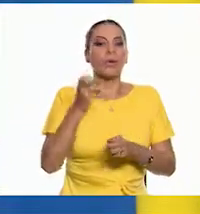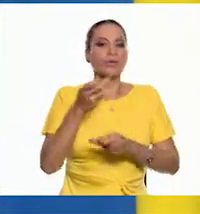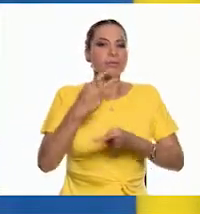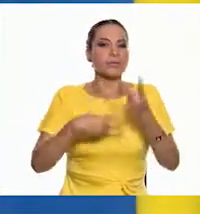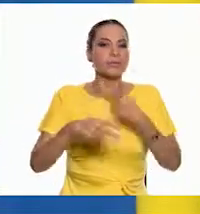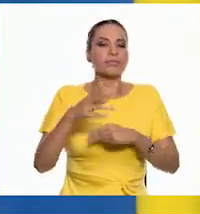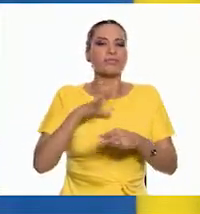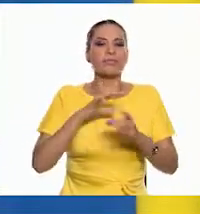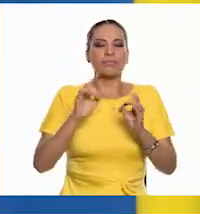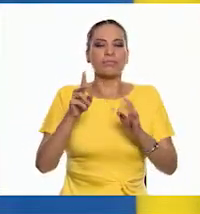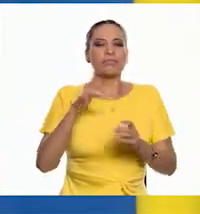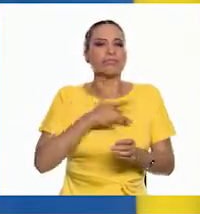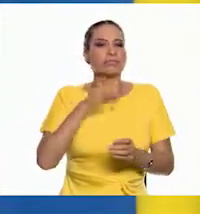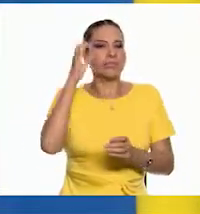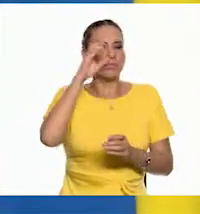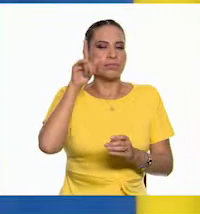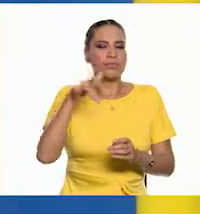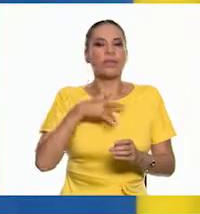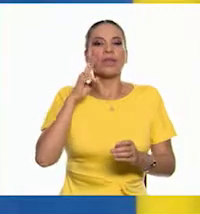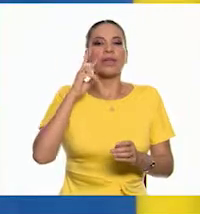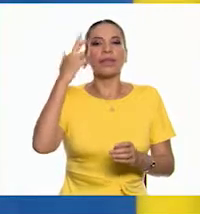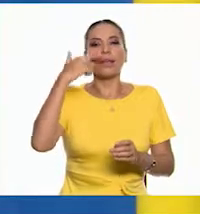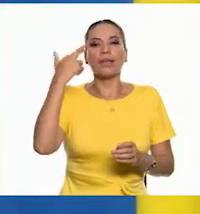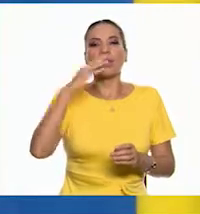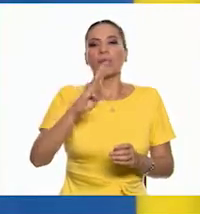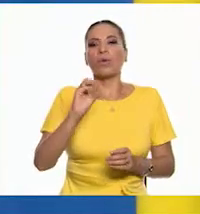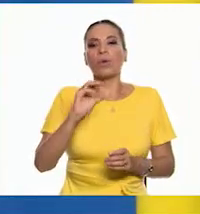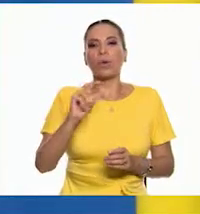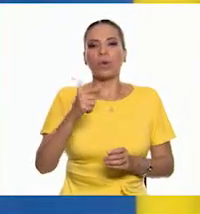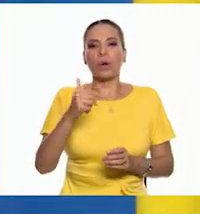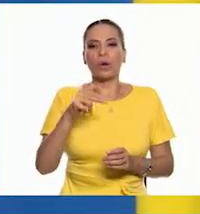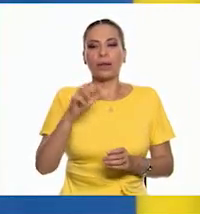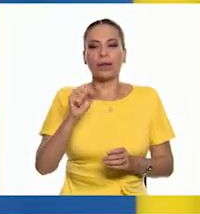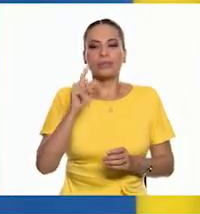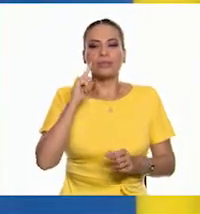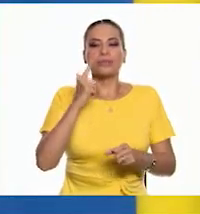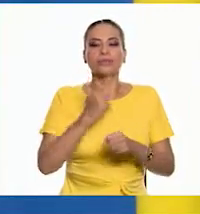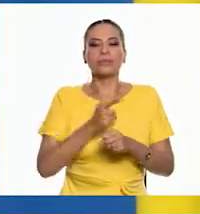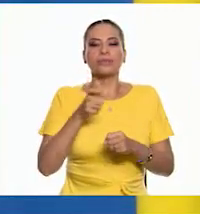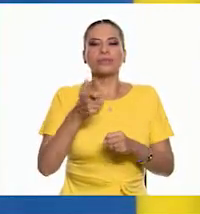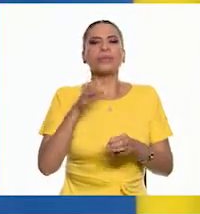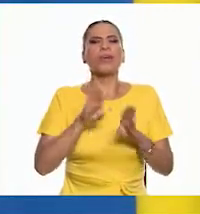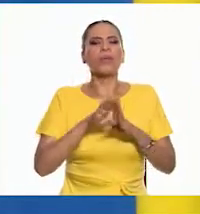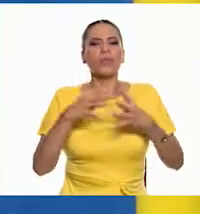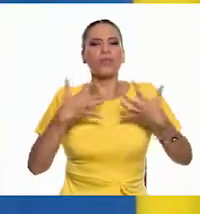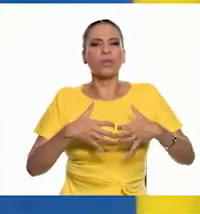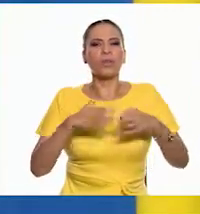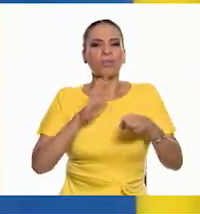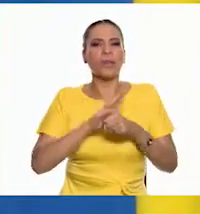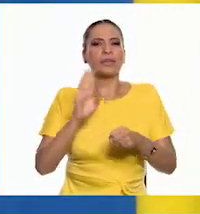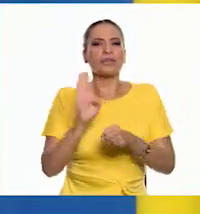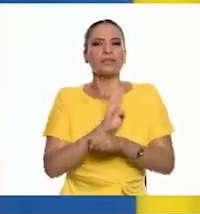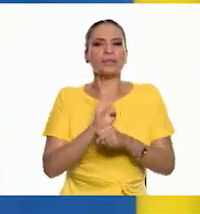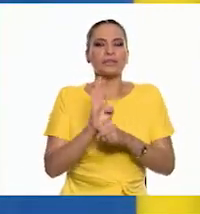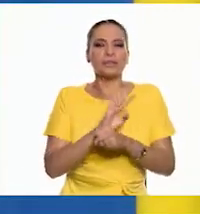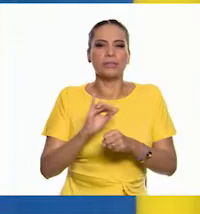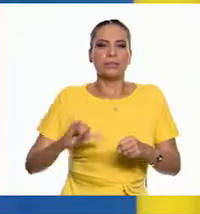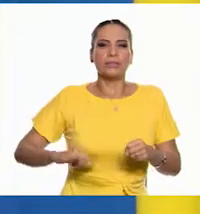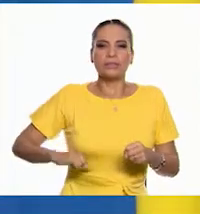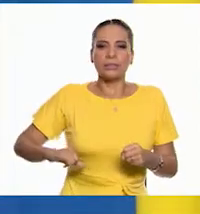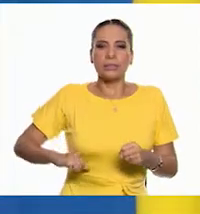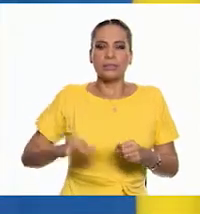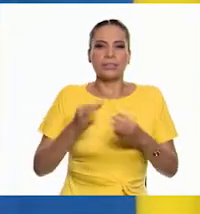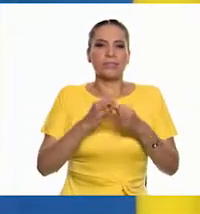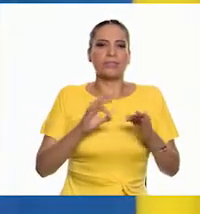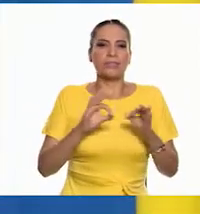situación tuvieron conciencia los reyes borbones y se dieron cuenta de que la economía funcionaba más en beneficio de intereses